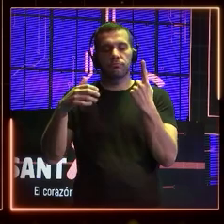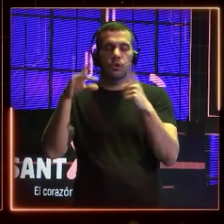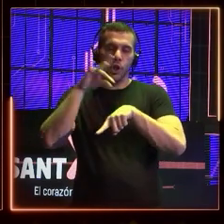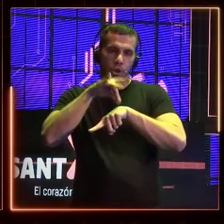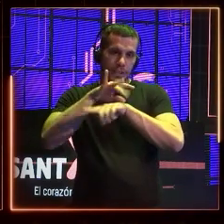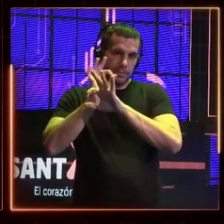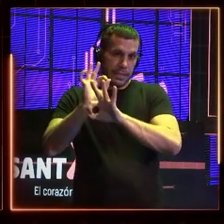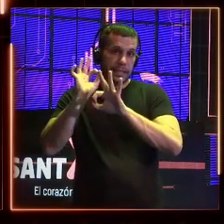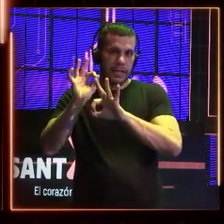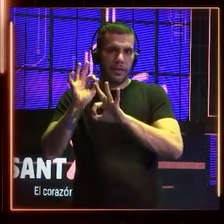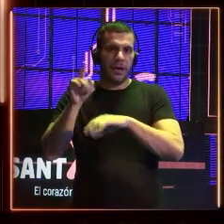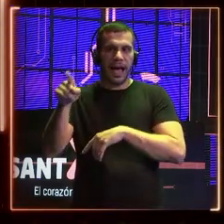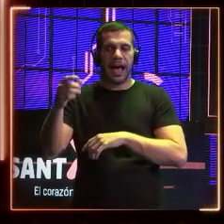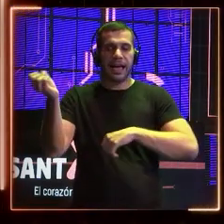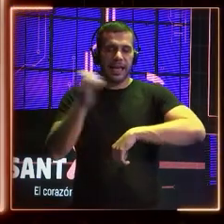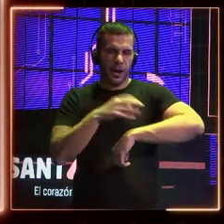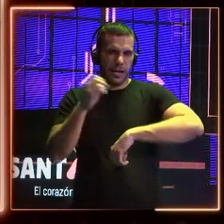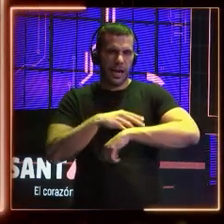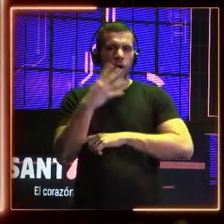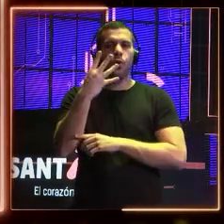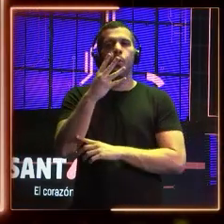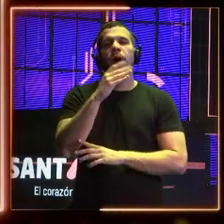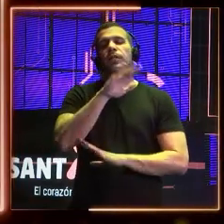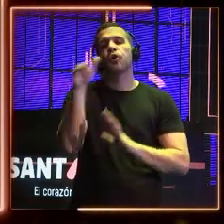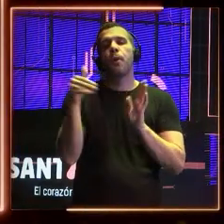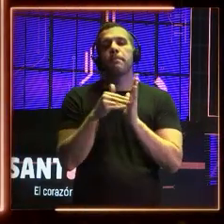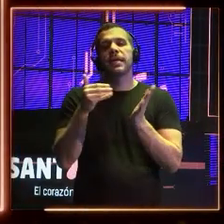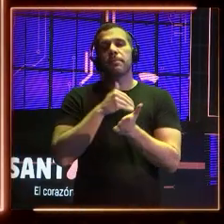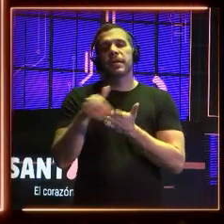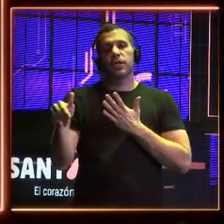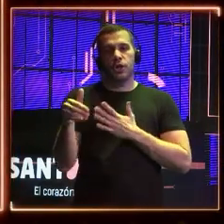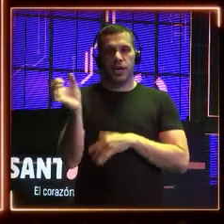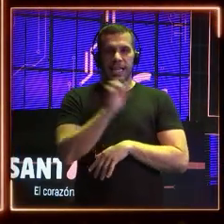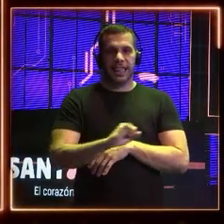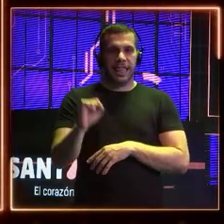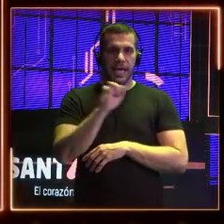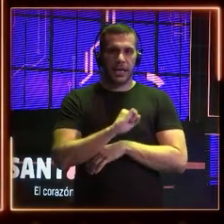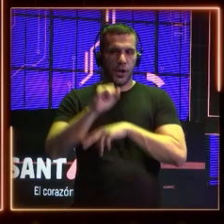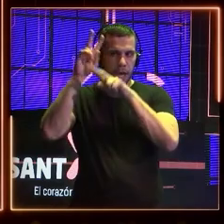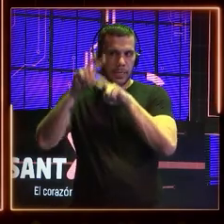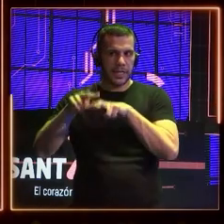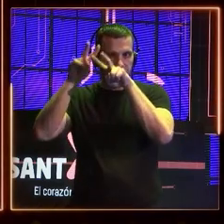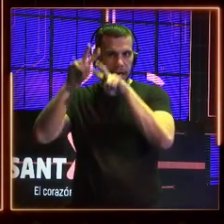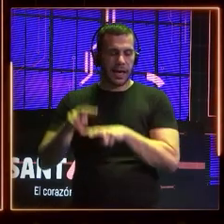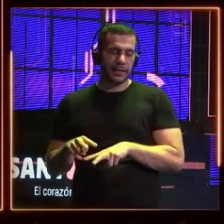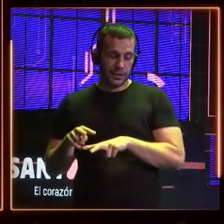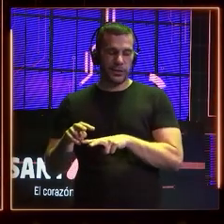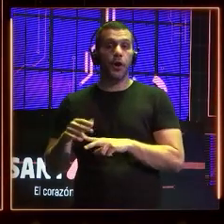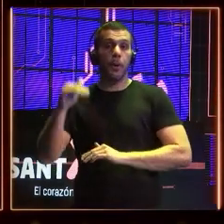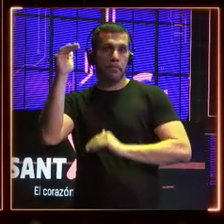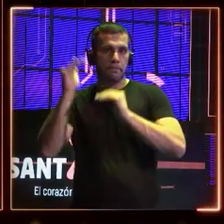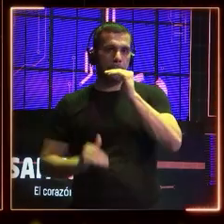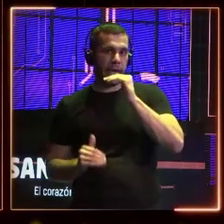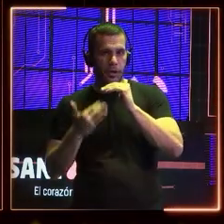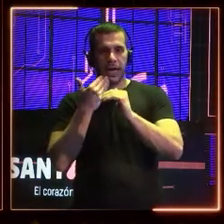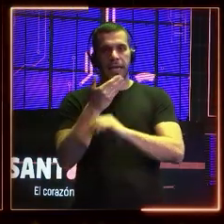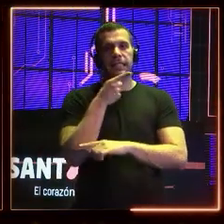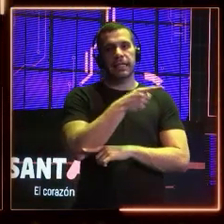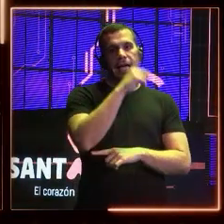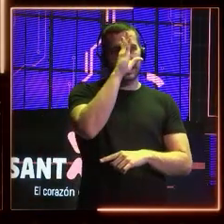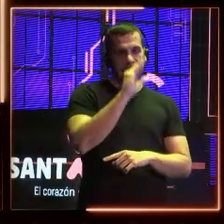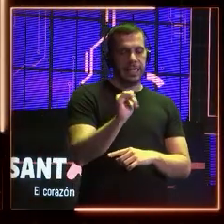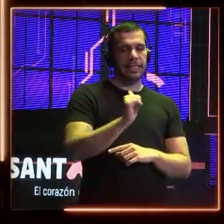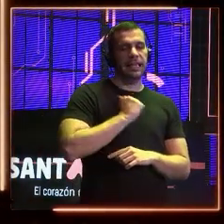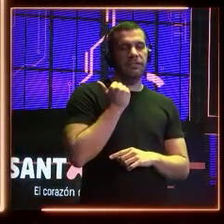humanidad más de 4000 millones de años de investigación y eso está llevando a que probablemente lo que vamos a ver en el futuro ya